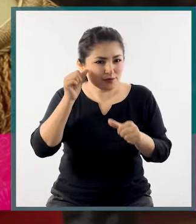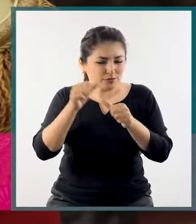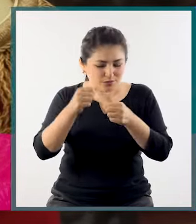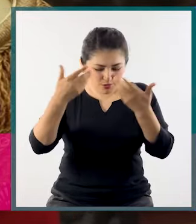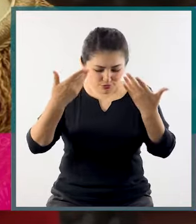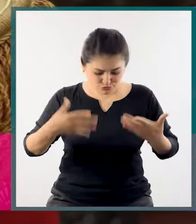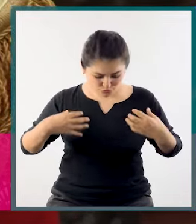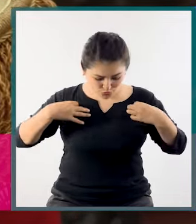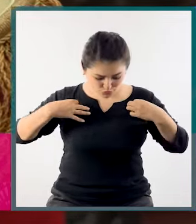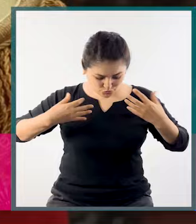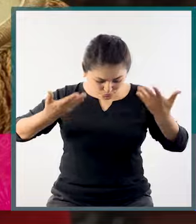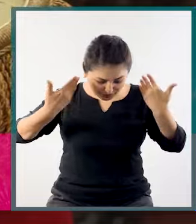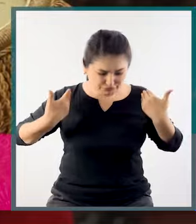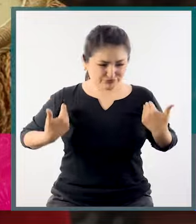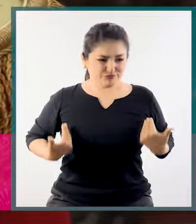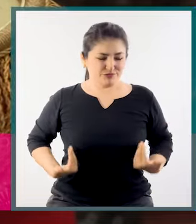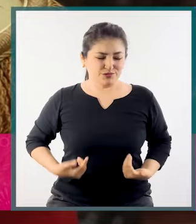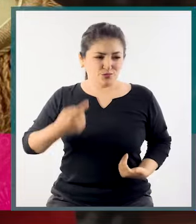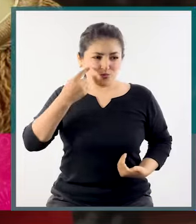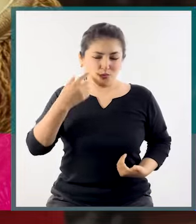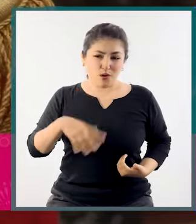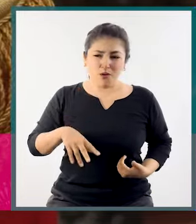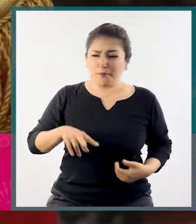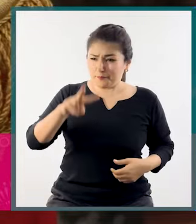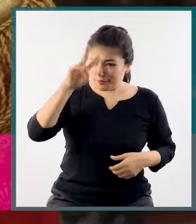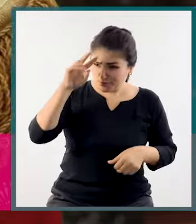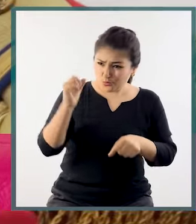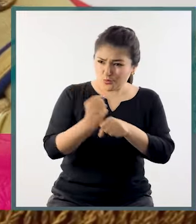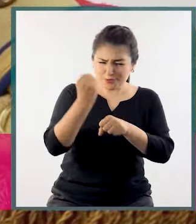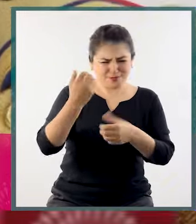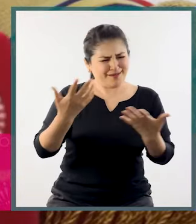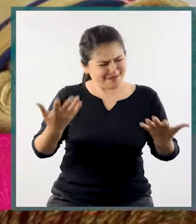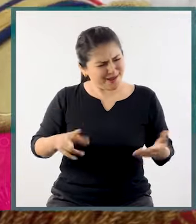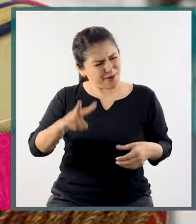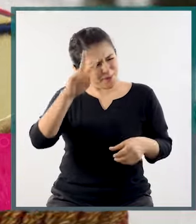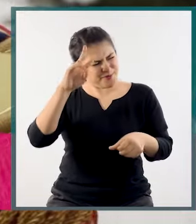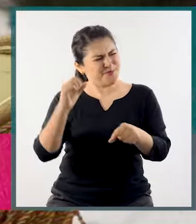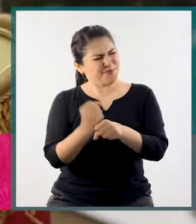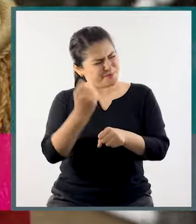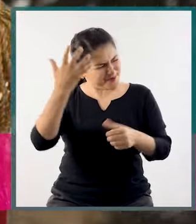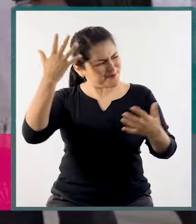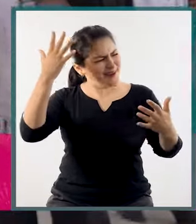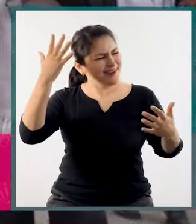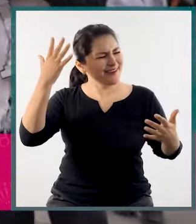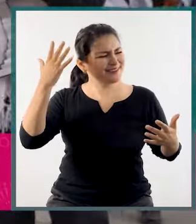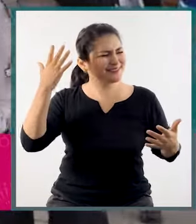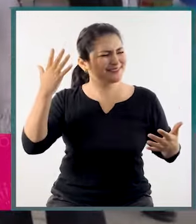memoria de ellos, ¿no? Para mí es un gran honor tener esto, portar este uniforme. ¡Que viva el Perú! ¡Y que viva el Perú!